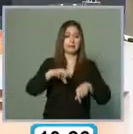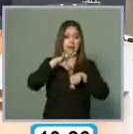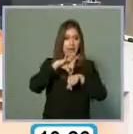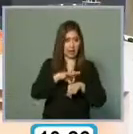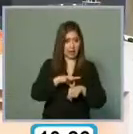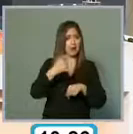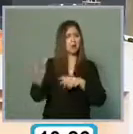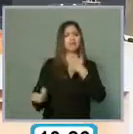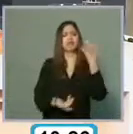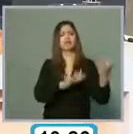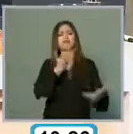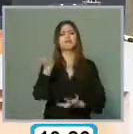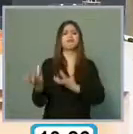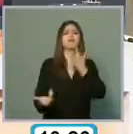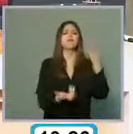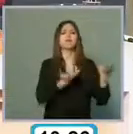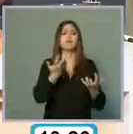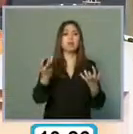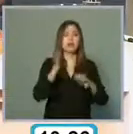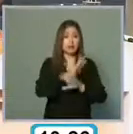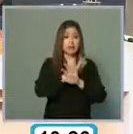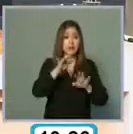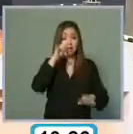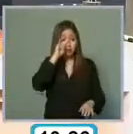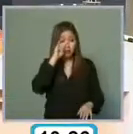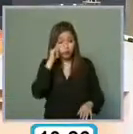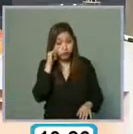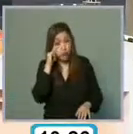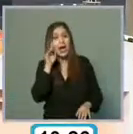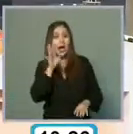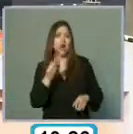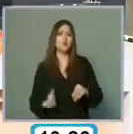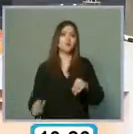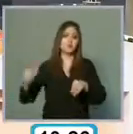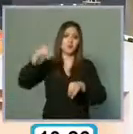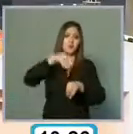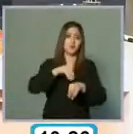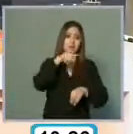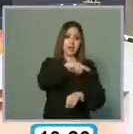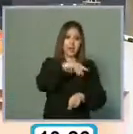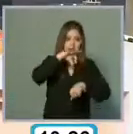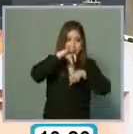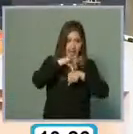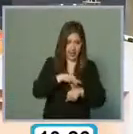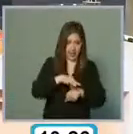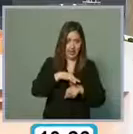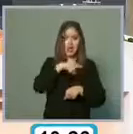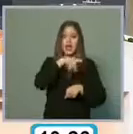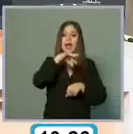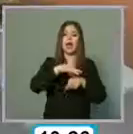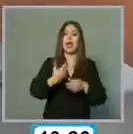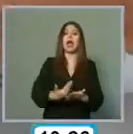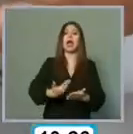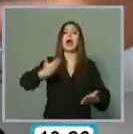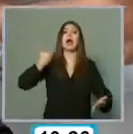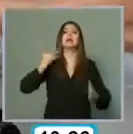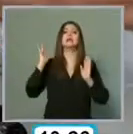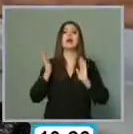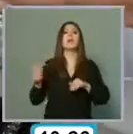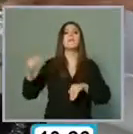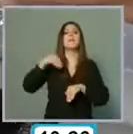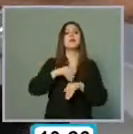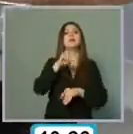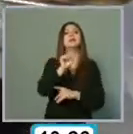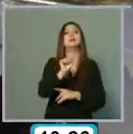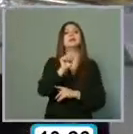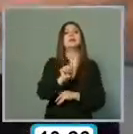acitronó, ya que usted vea que está transparente, vamos a comenzar a agregar entonces la carne. La carne Va. previamente ya está condimentada, ¿ok? Ahí. Entonces